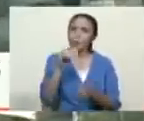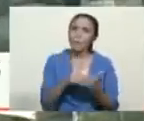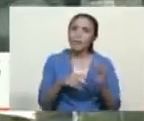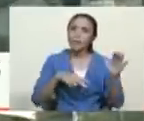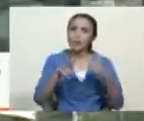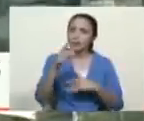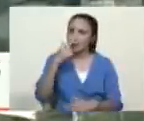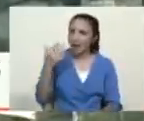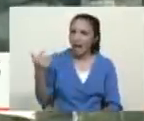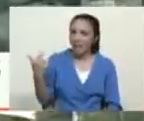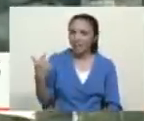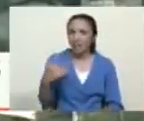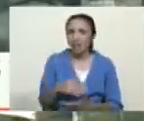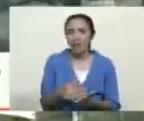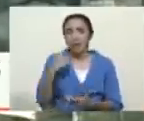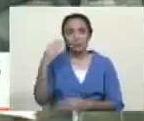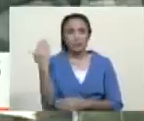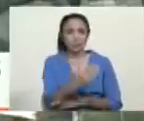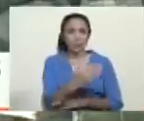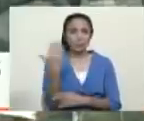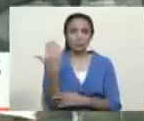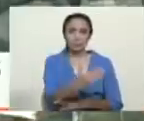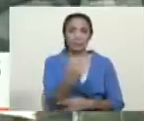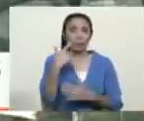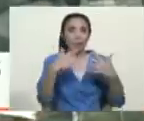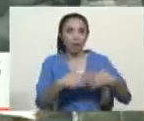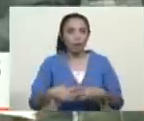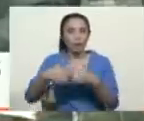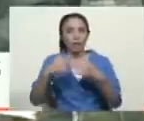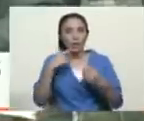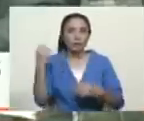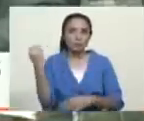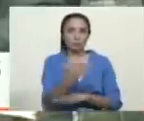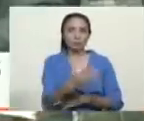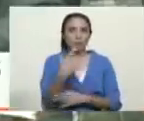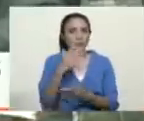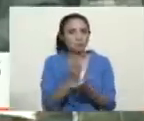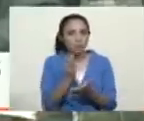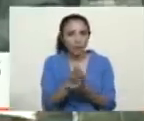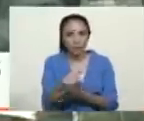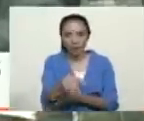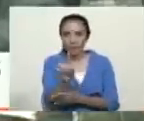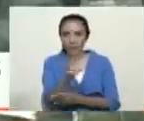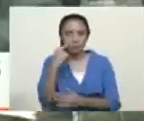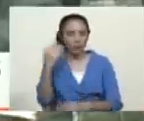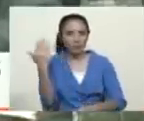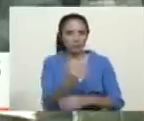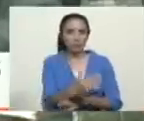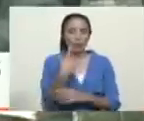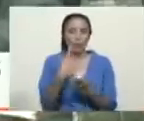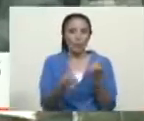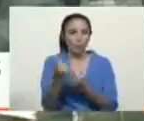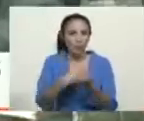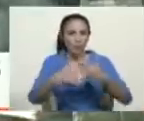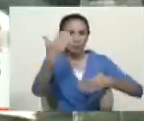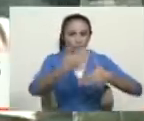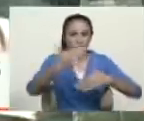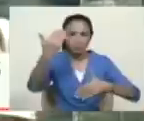2013 ha sido objeto de sanciones de los Estados Unidos. Es otra razón por la que hay una crisis económica.